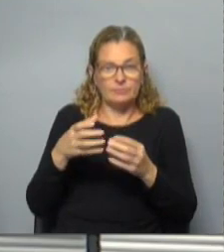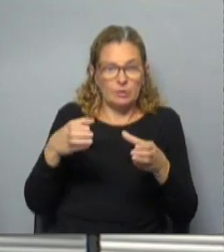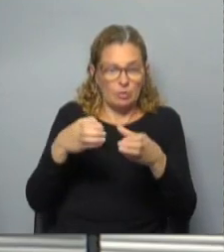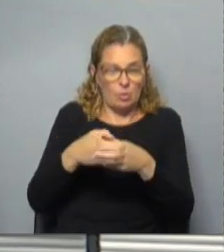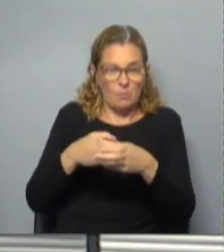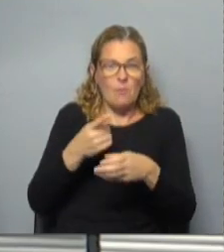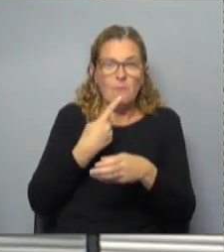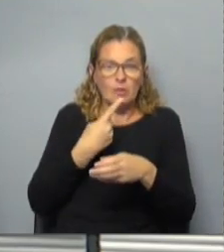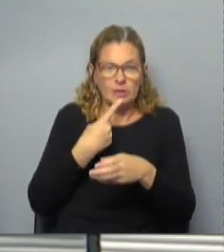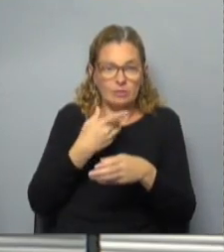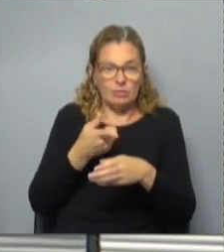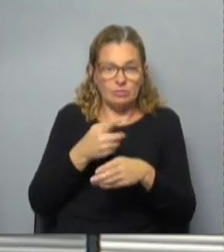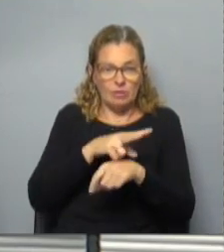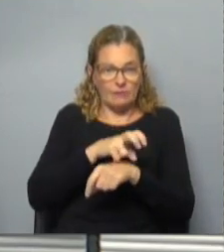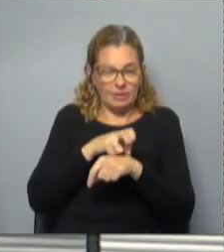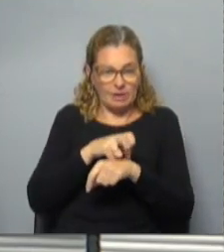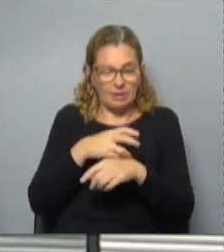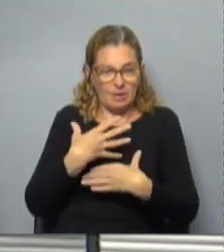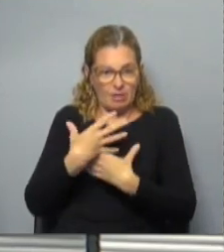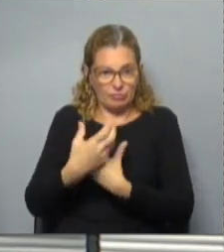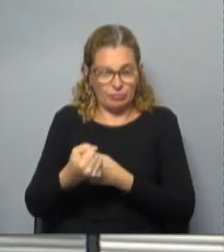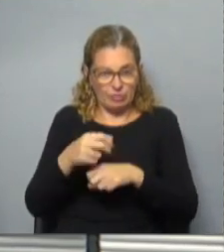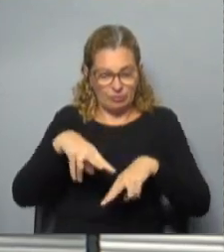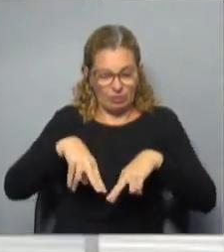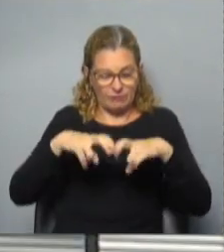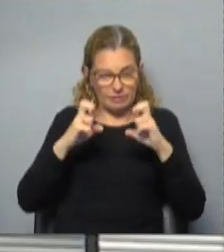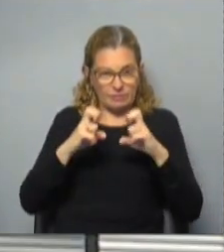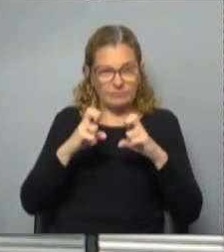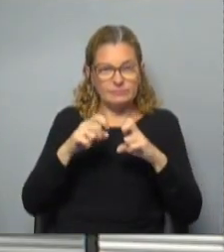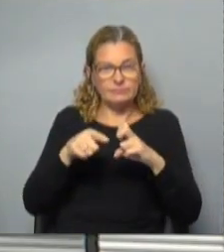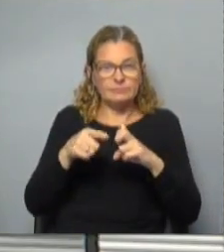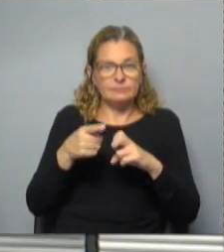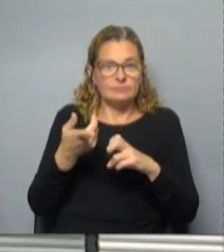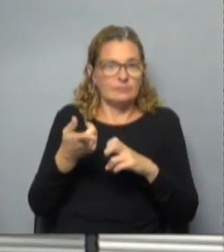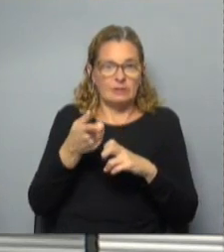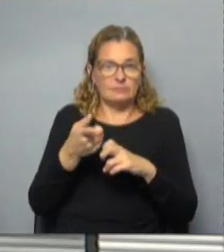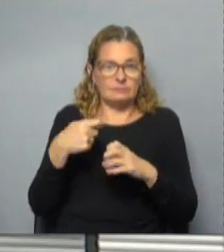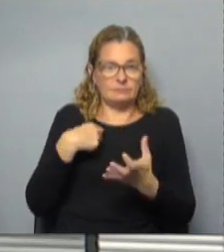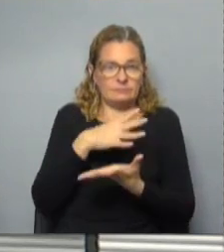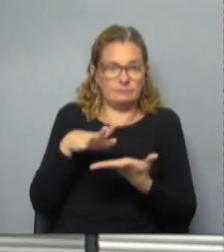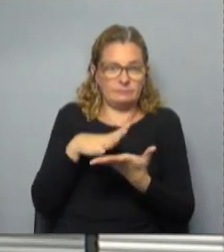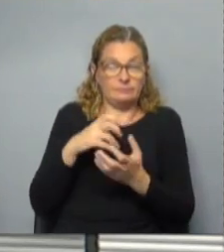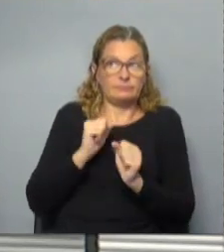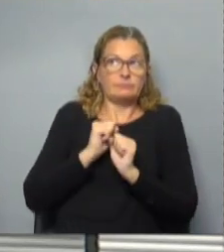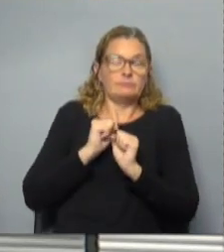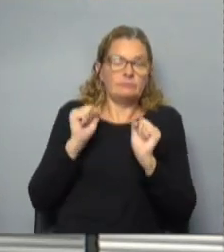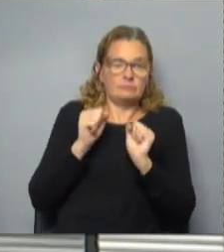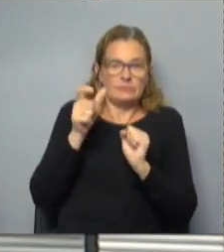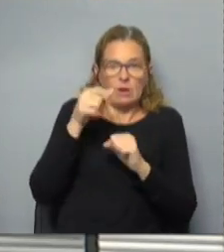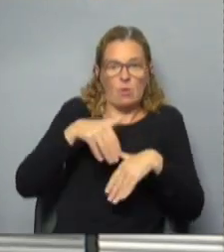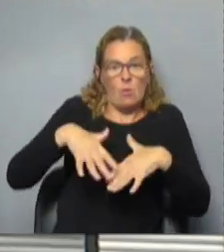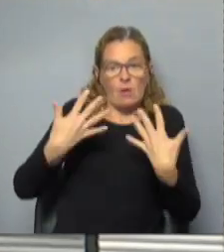partidaria están a disposición de la fiscalía para colaborar con esta investigación evidentemente es una situación muy shockeante para cualquier persona